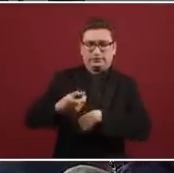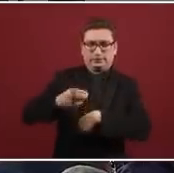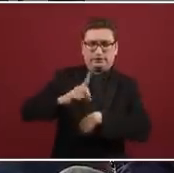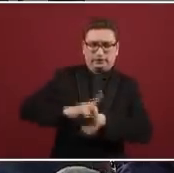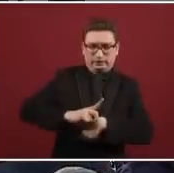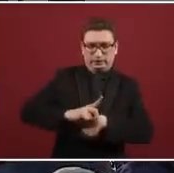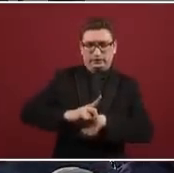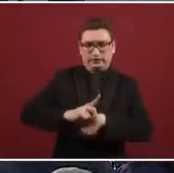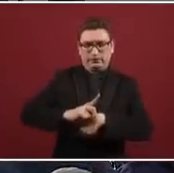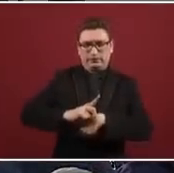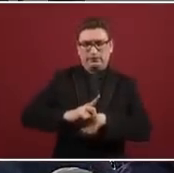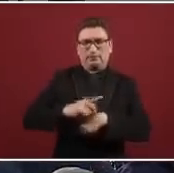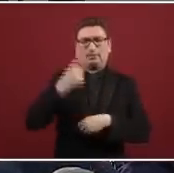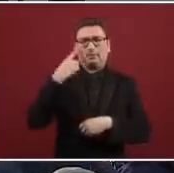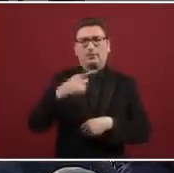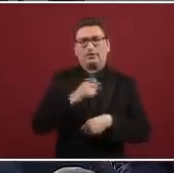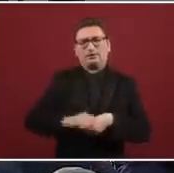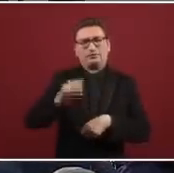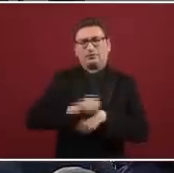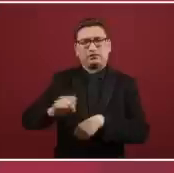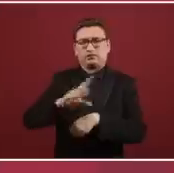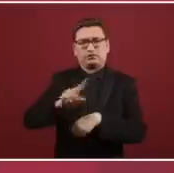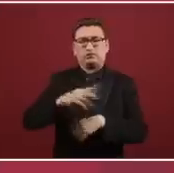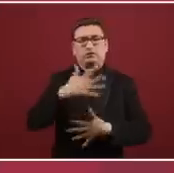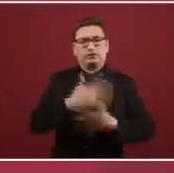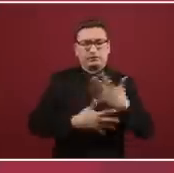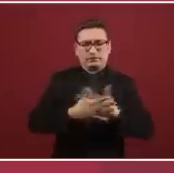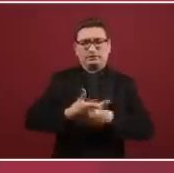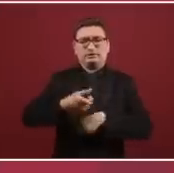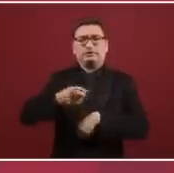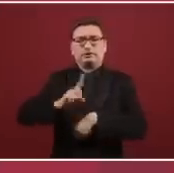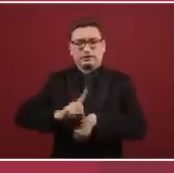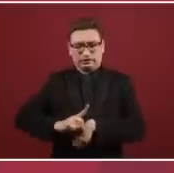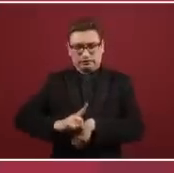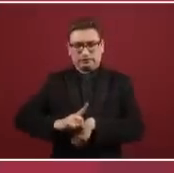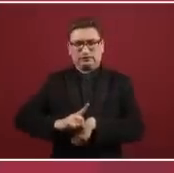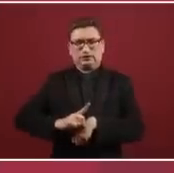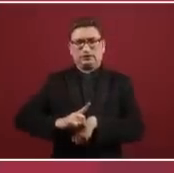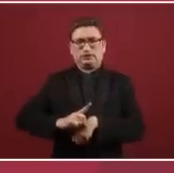para no hacerlo cada semana, se